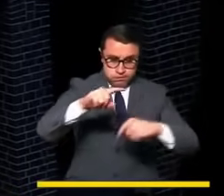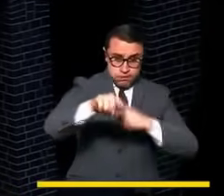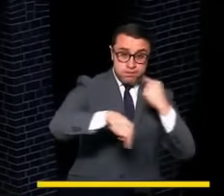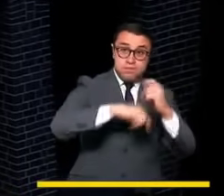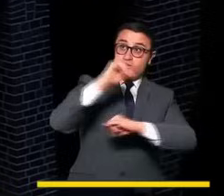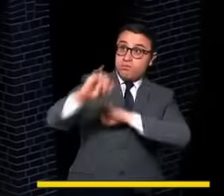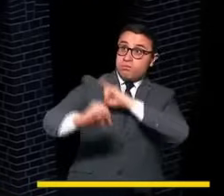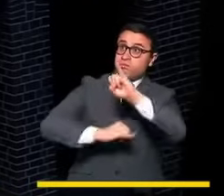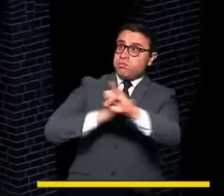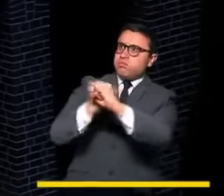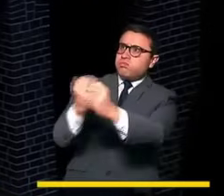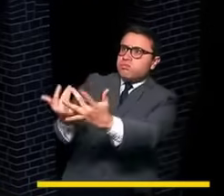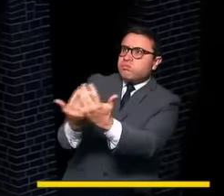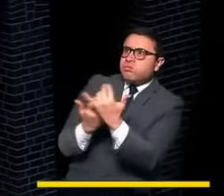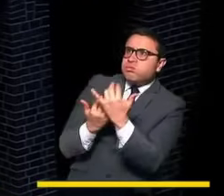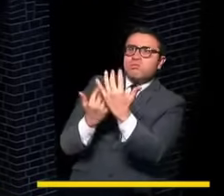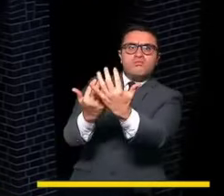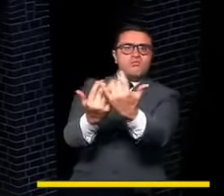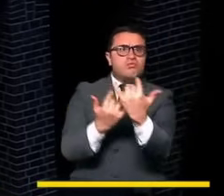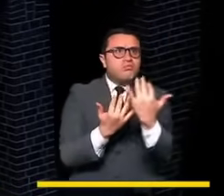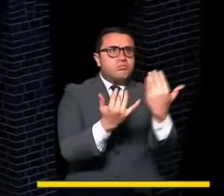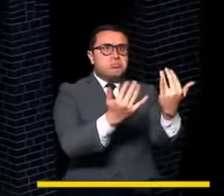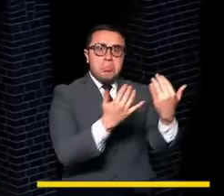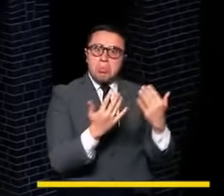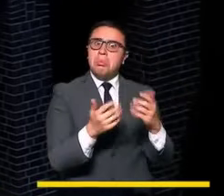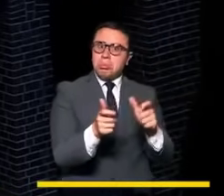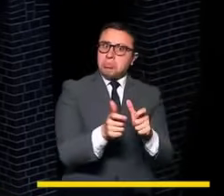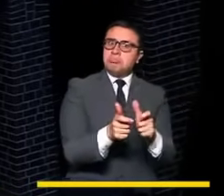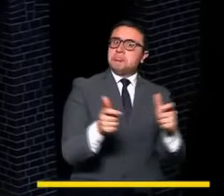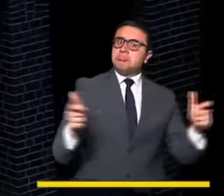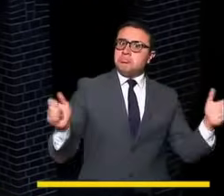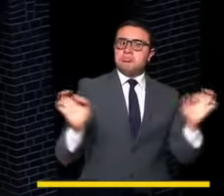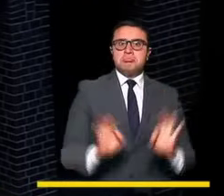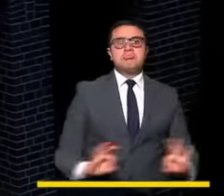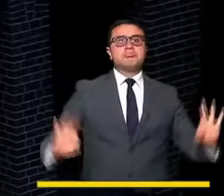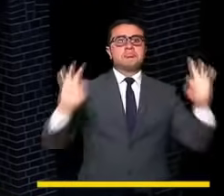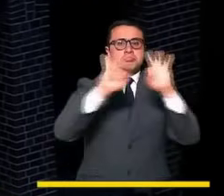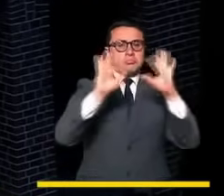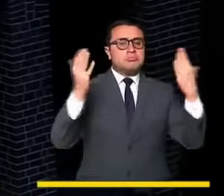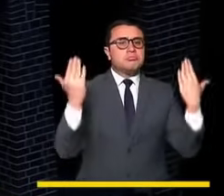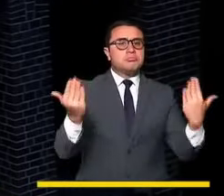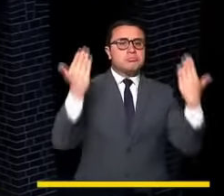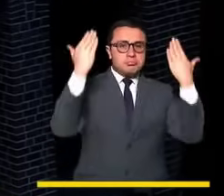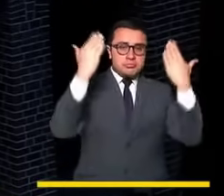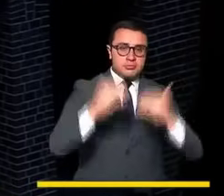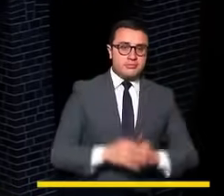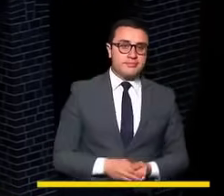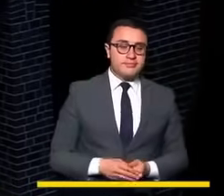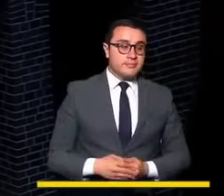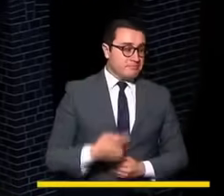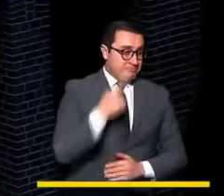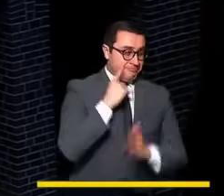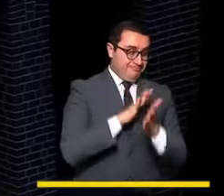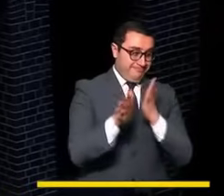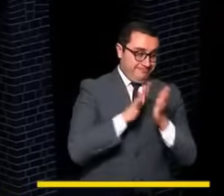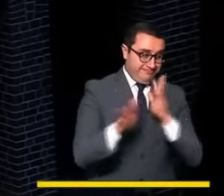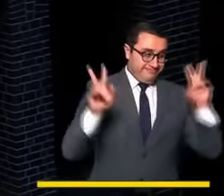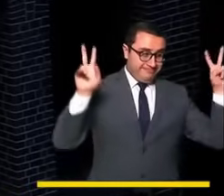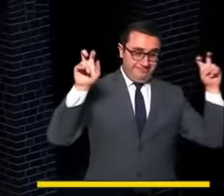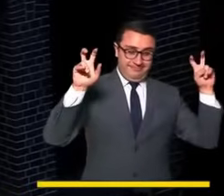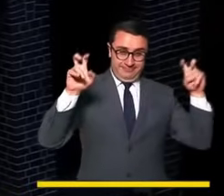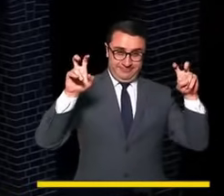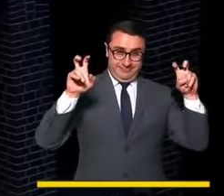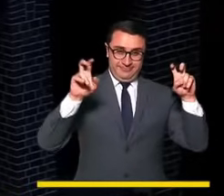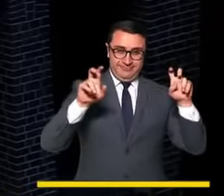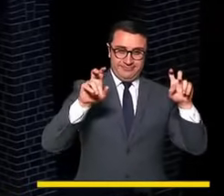extranjero tiene unas cifras importantes, en mi opinión. Si nos adentramos en el tema del turismo,